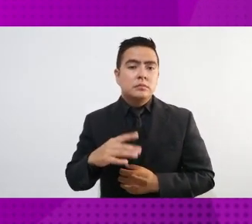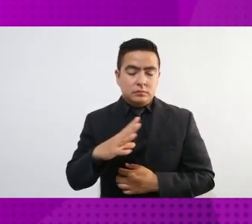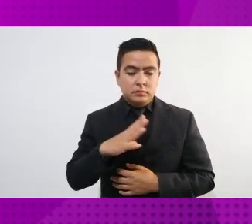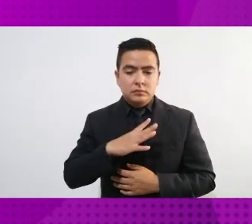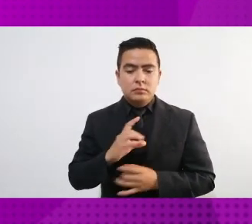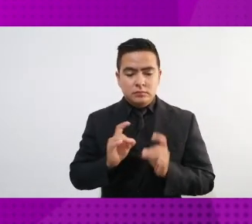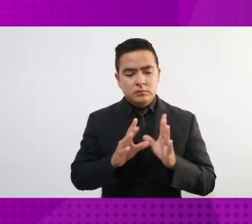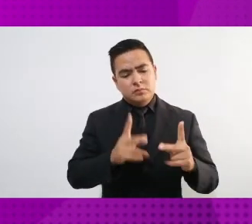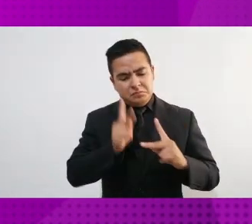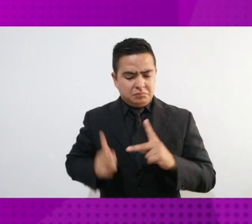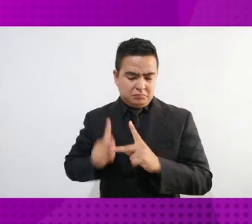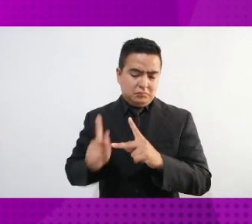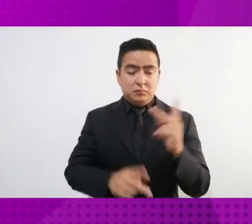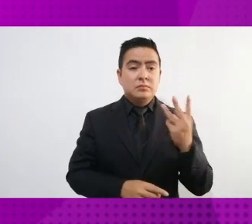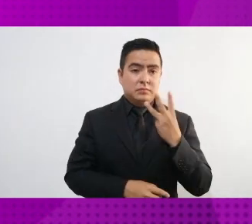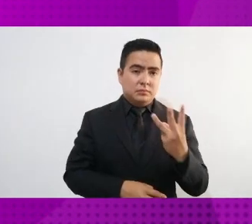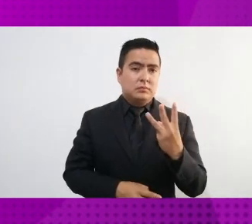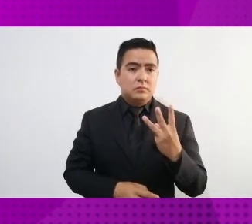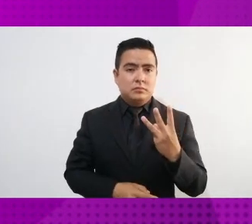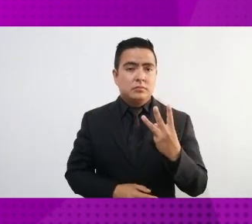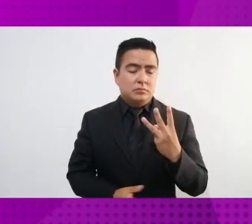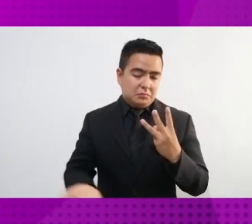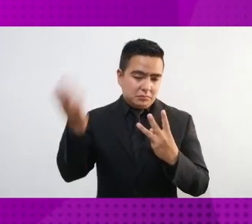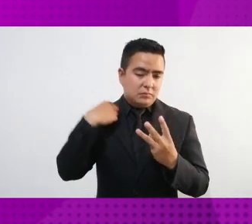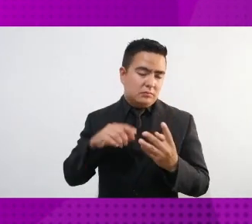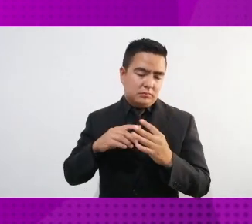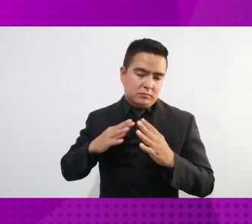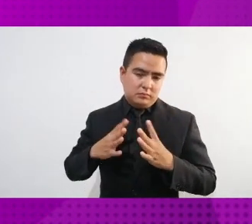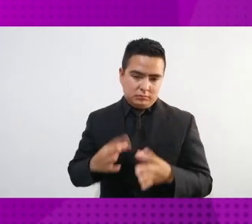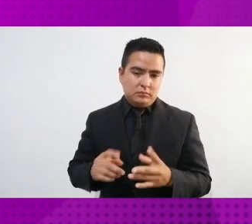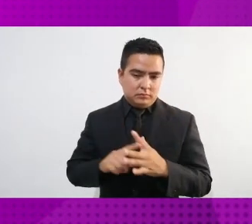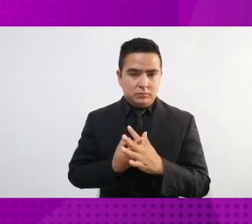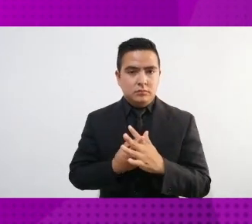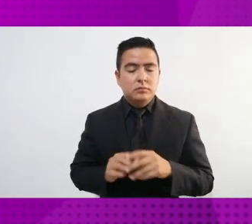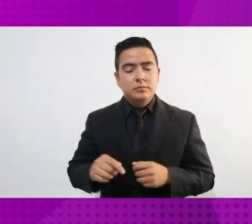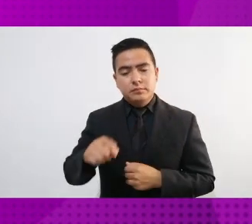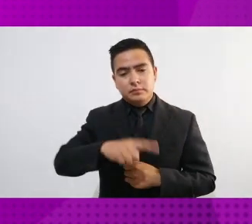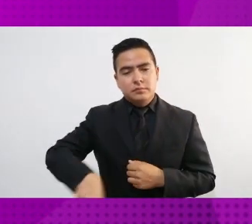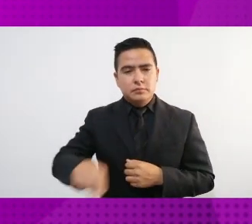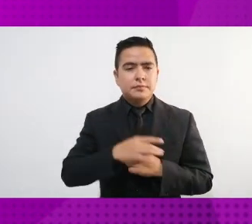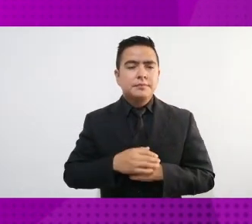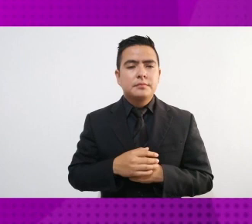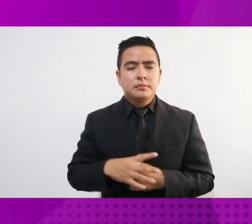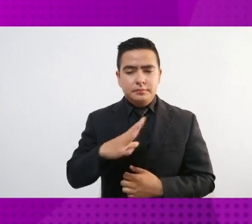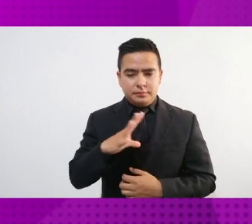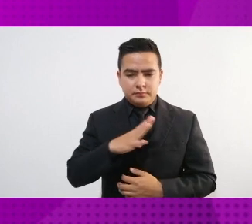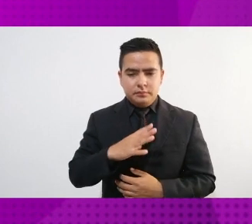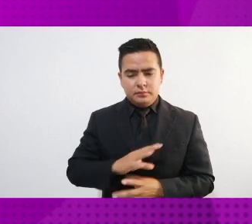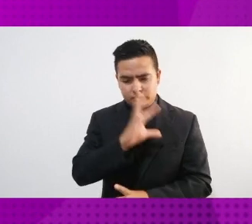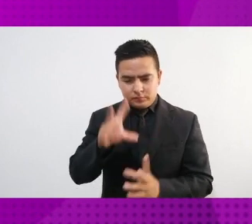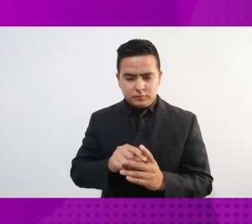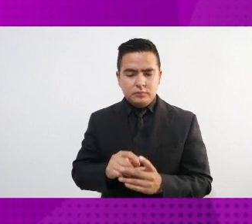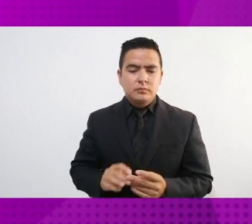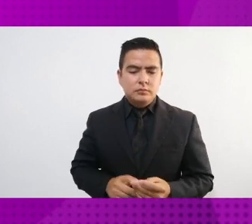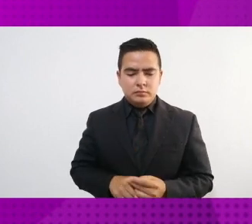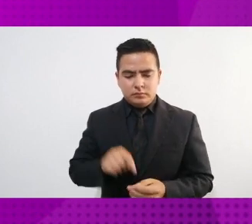nivel normativo la división tripartita del poder? Bueno, esto viene de una evolución constitucionalista y de la política, de la ciencia